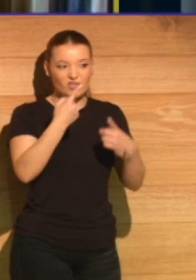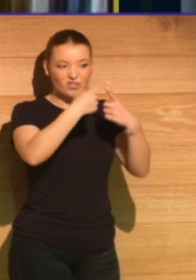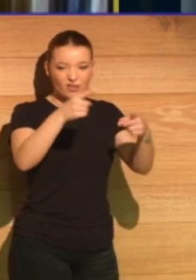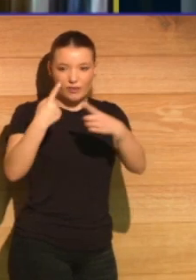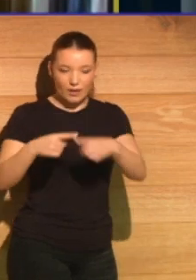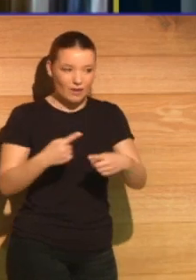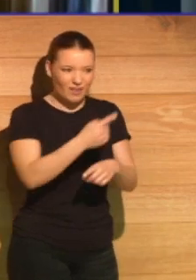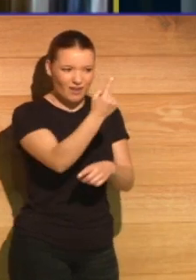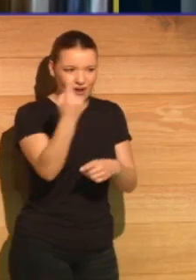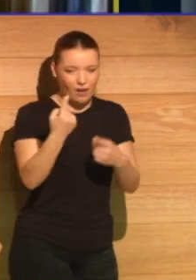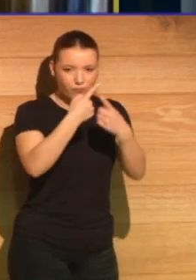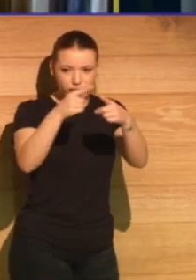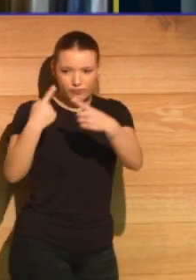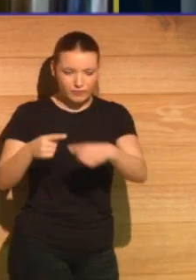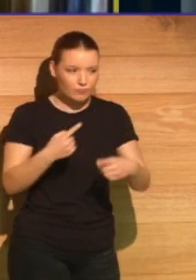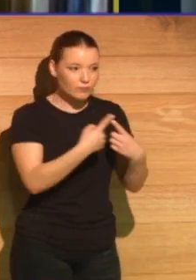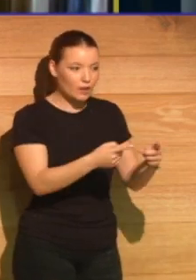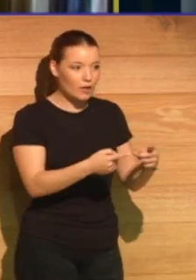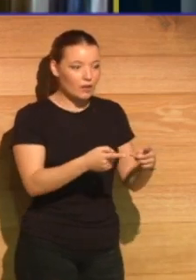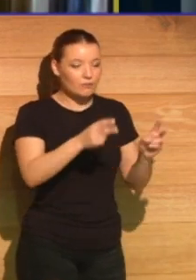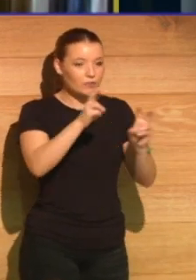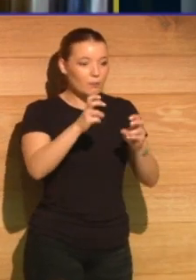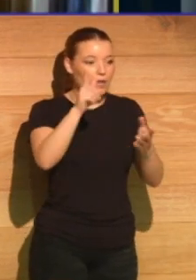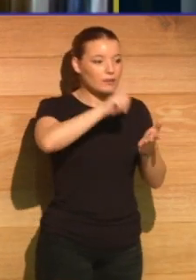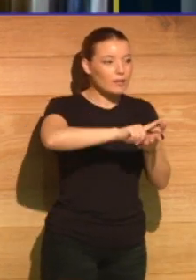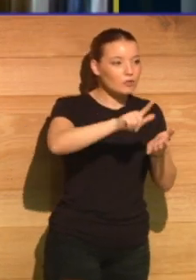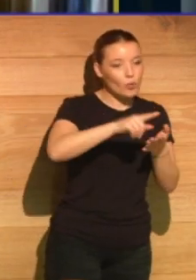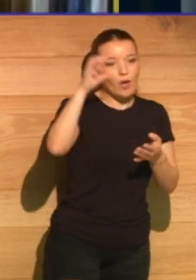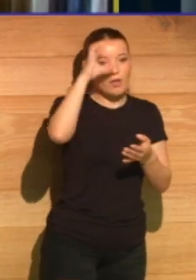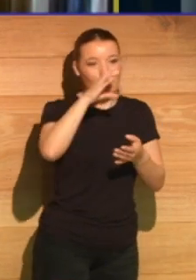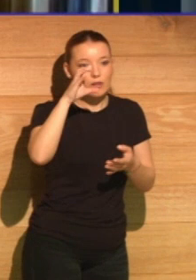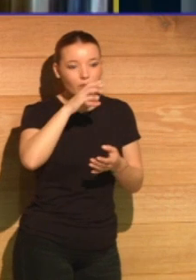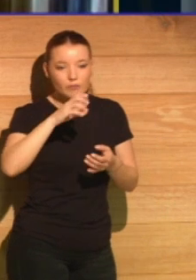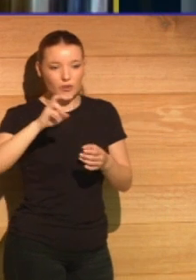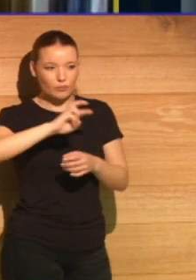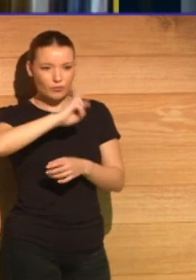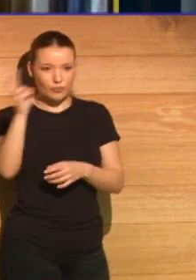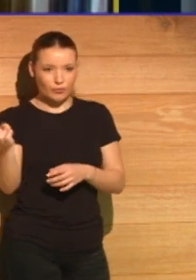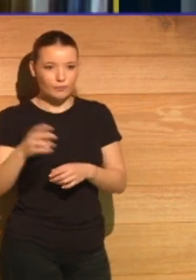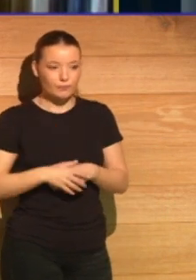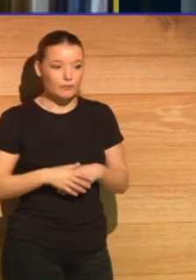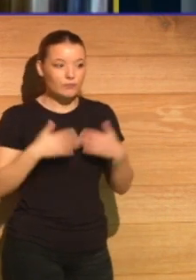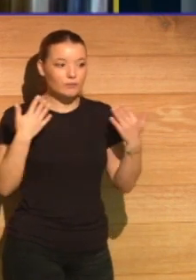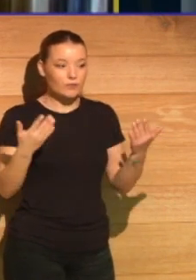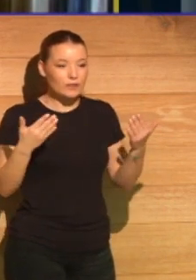muchas cosas, ¿no? La literatura. Entonces, lo de encasillarse me parece como